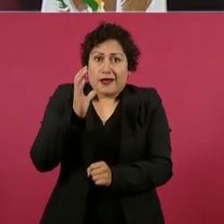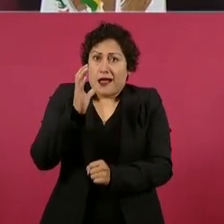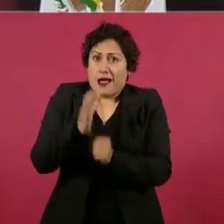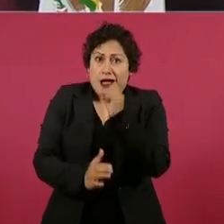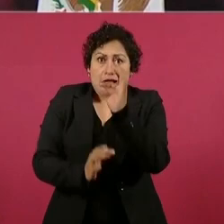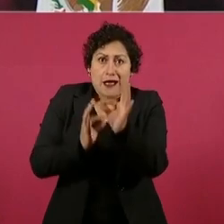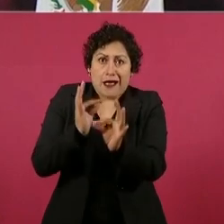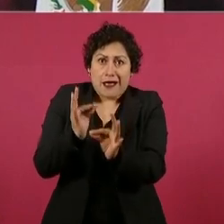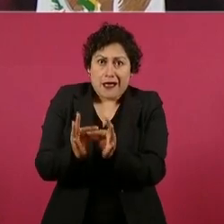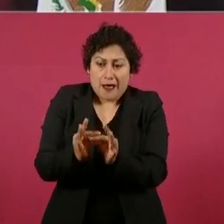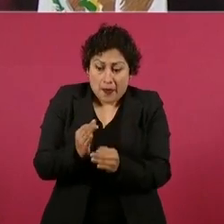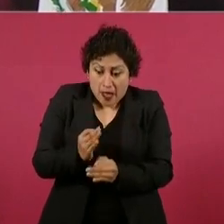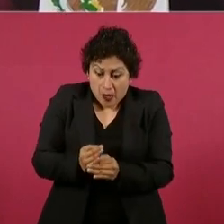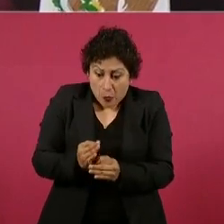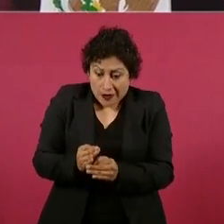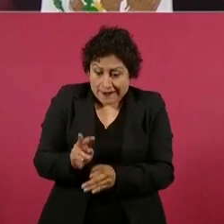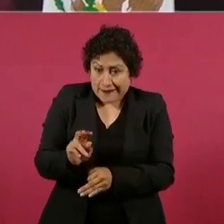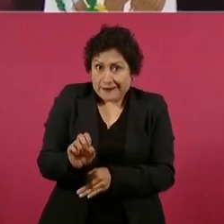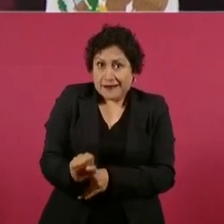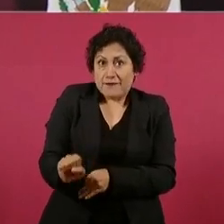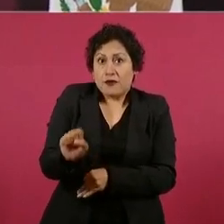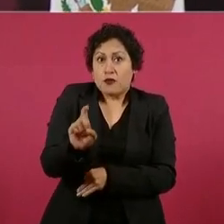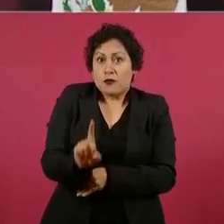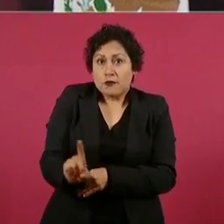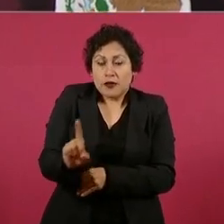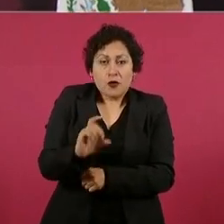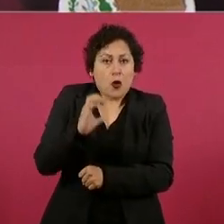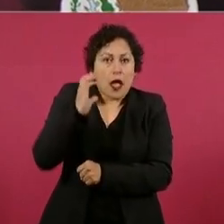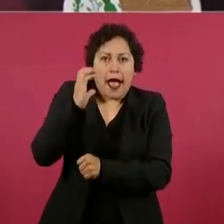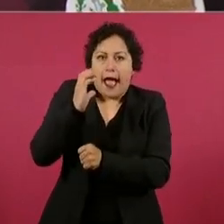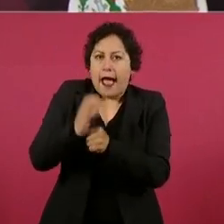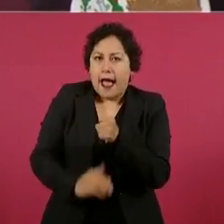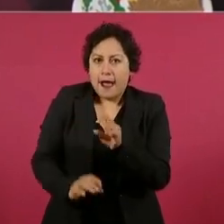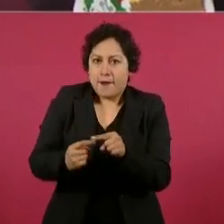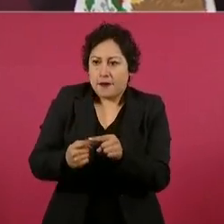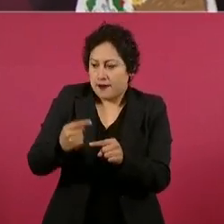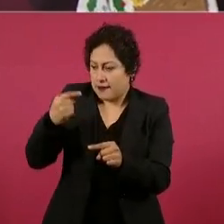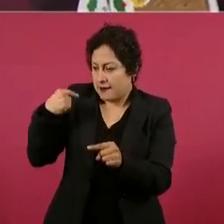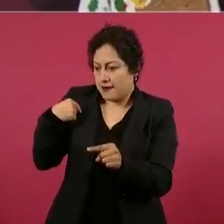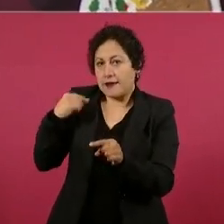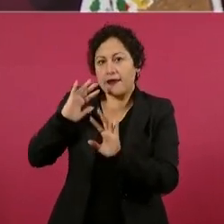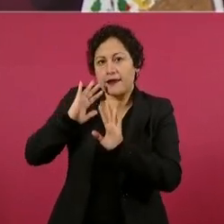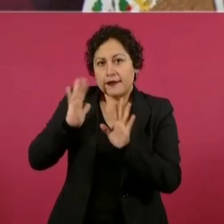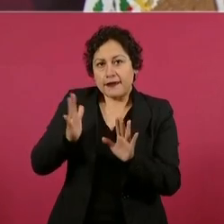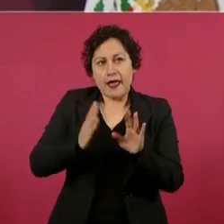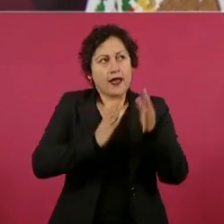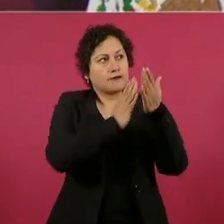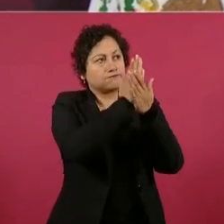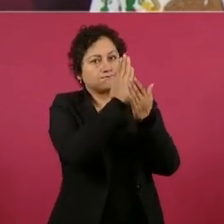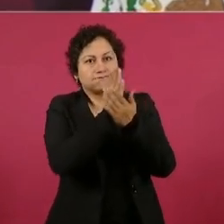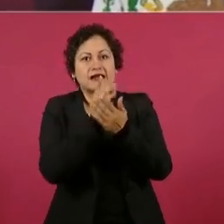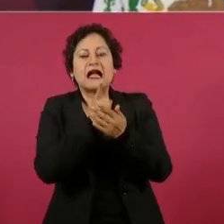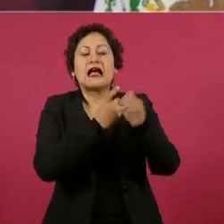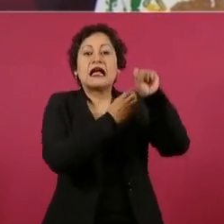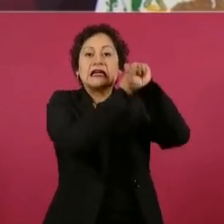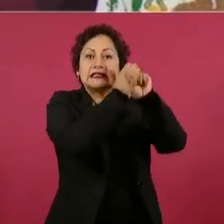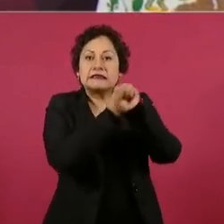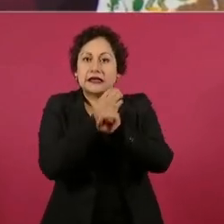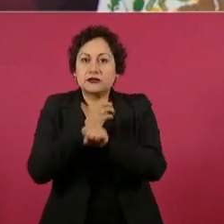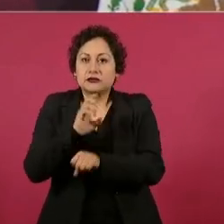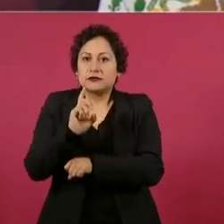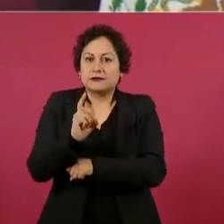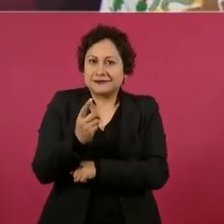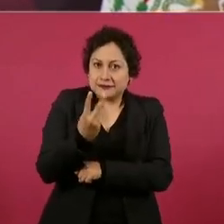visitar los 32 estados, las 32 entidades federativas, con estos